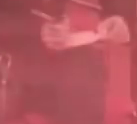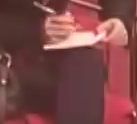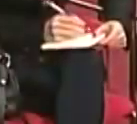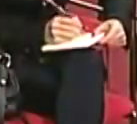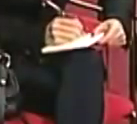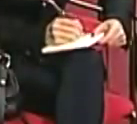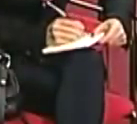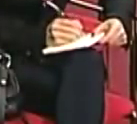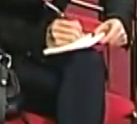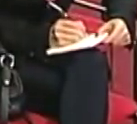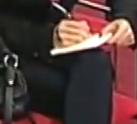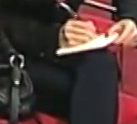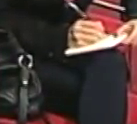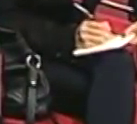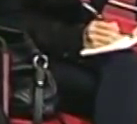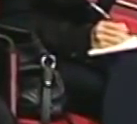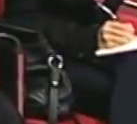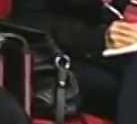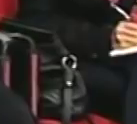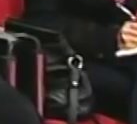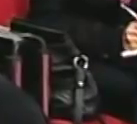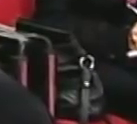a todas.